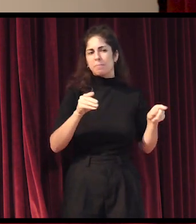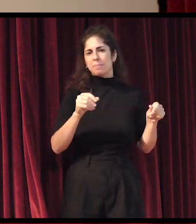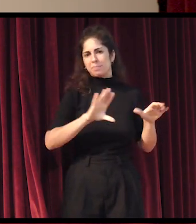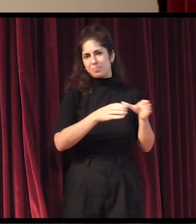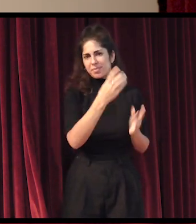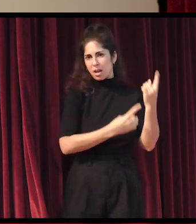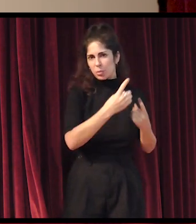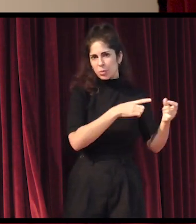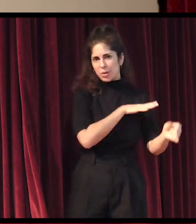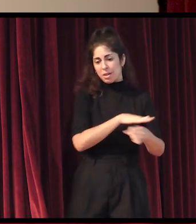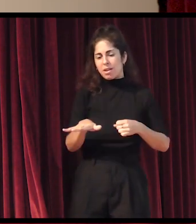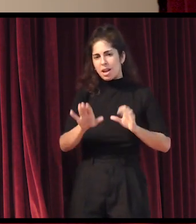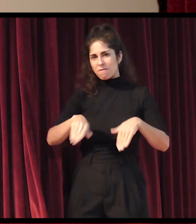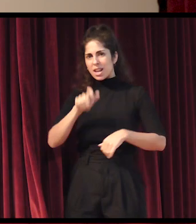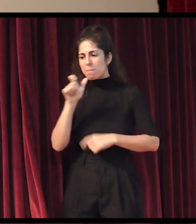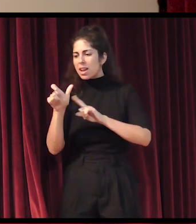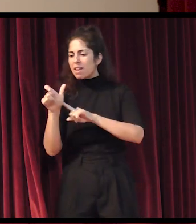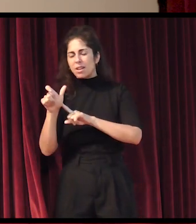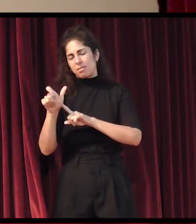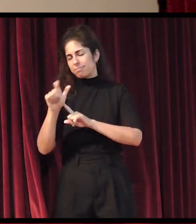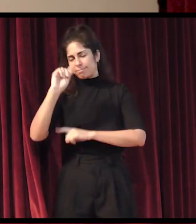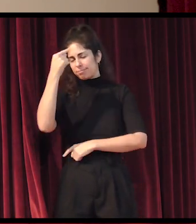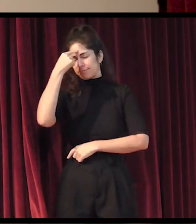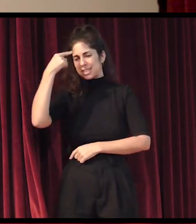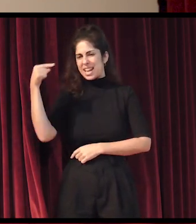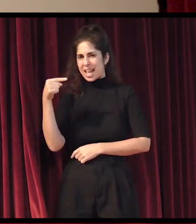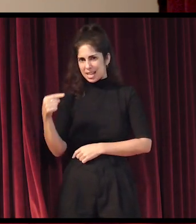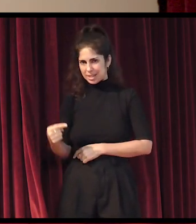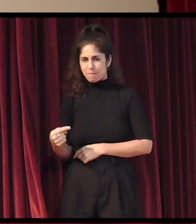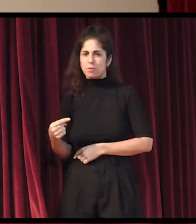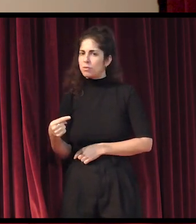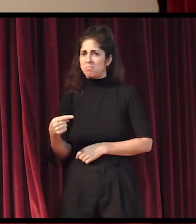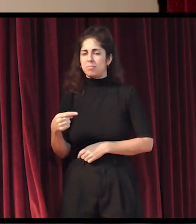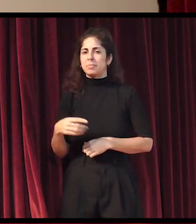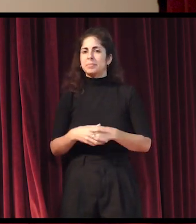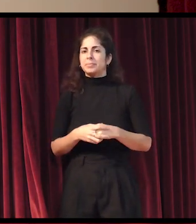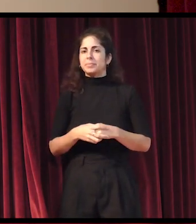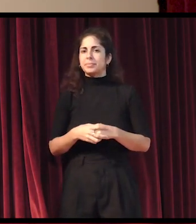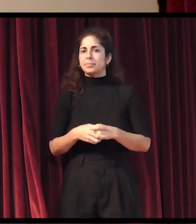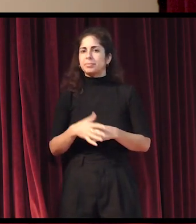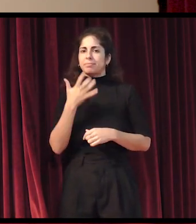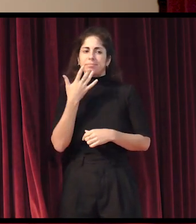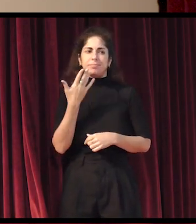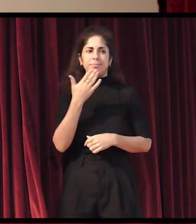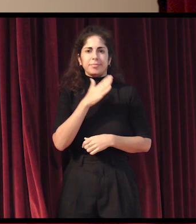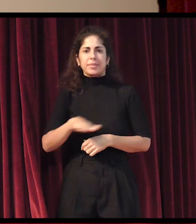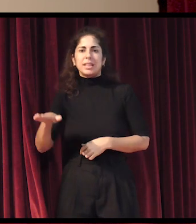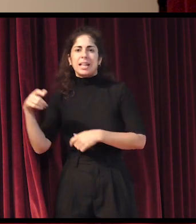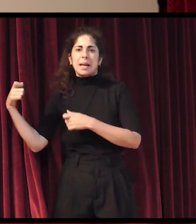poner sobre esta palabra y sobre estos niños. Integración de inmigrantes, impide a los